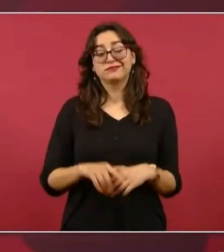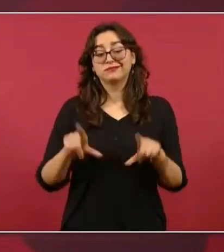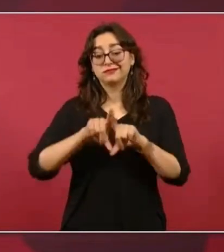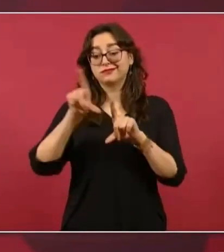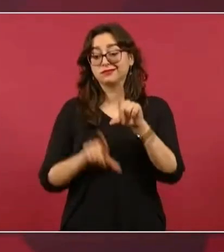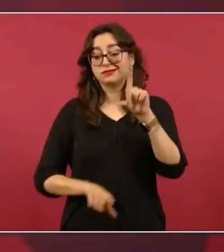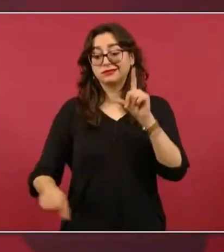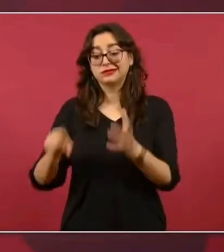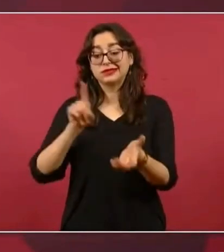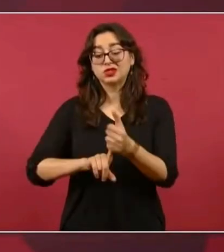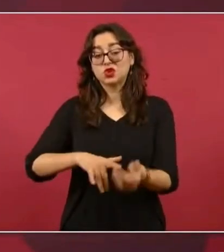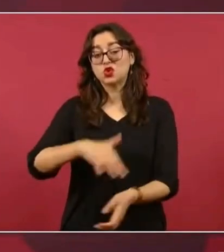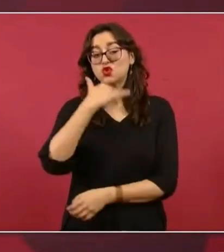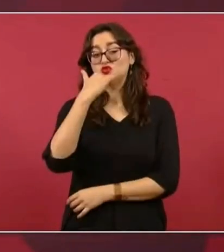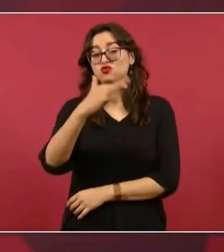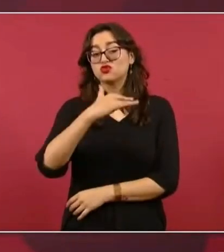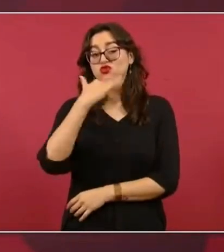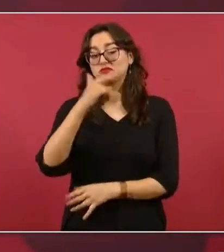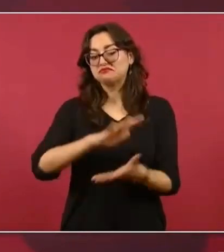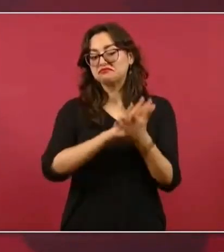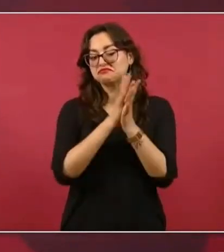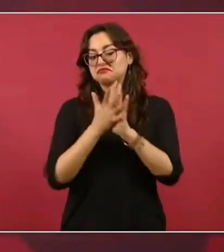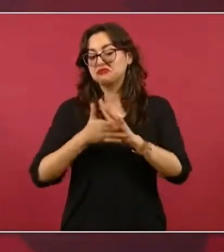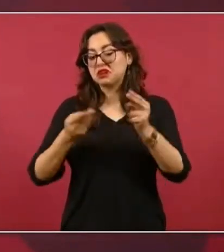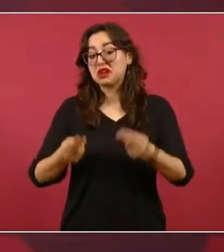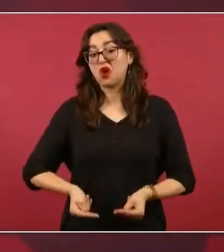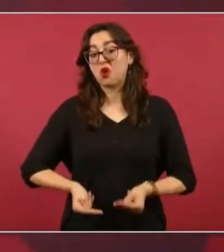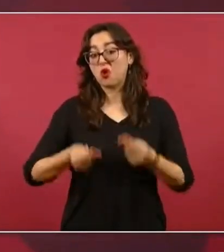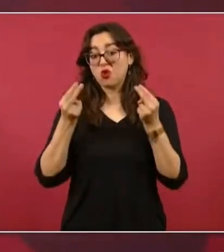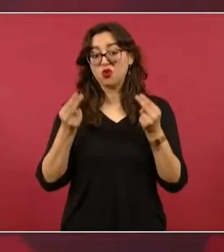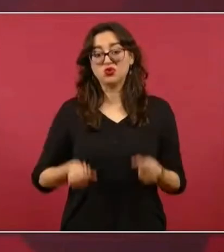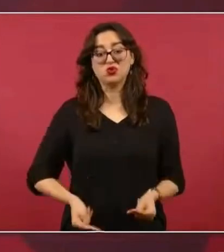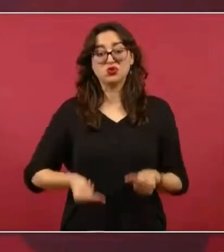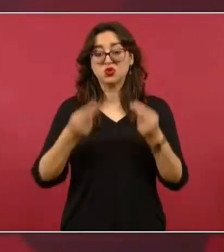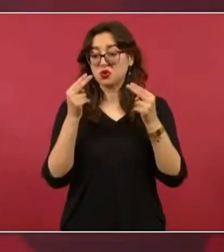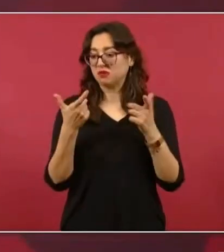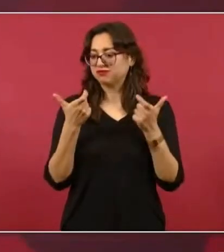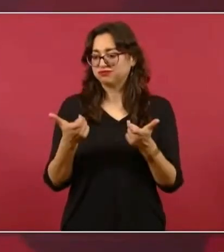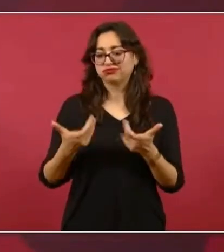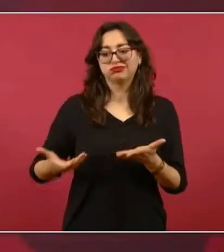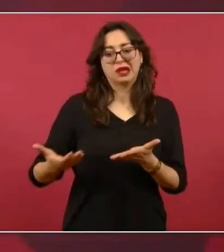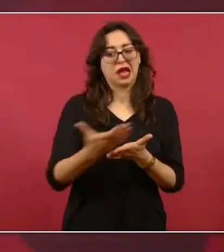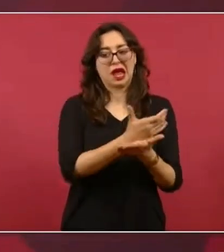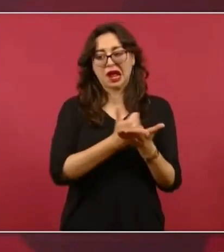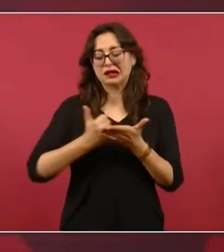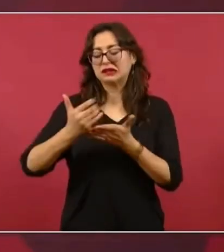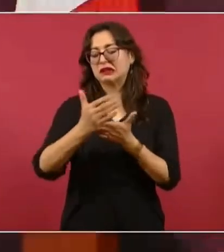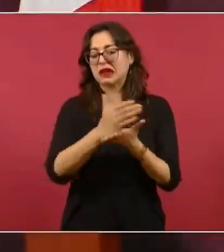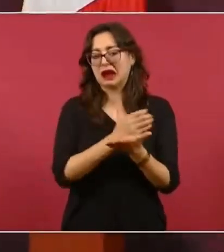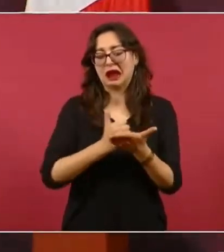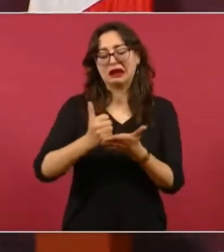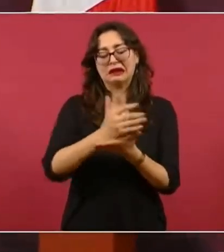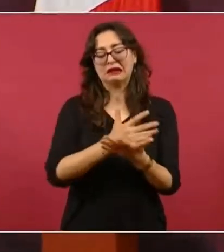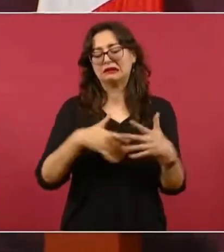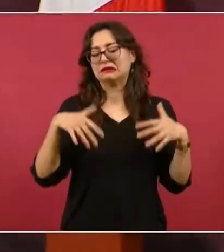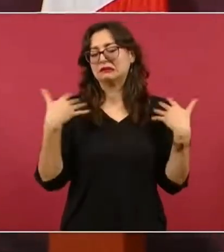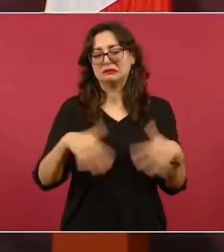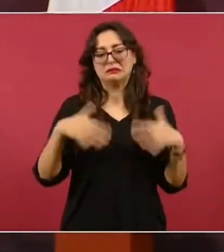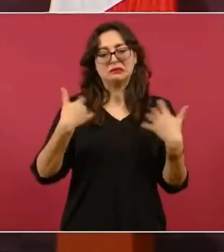Y don Jesús Silva Gerso hace un análisis de lo que estaba pasando, magistral.